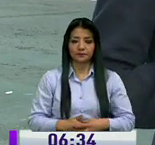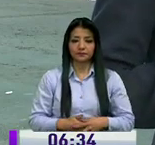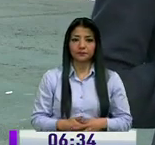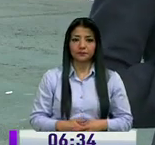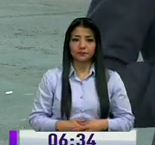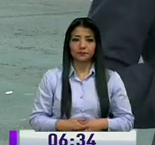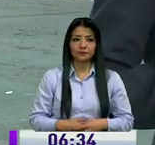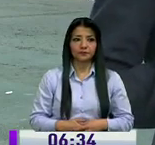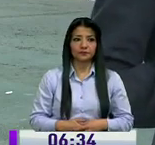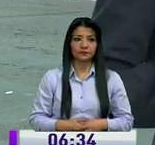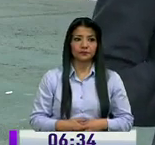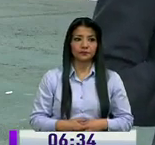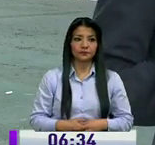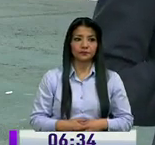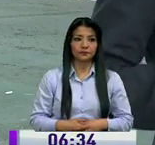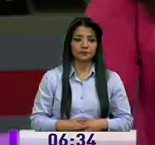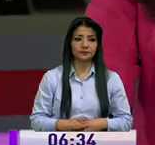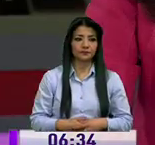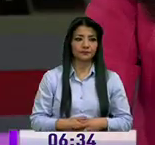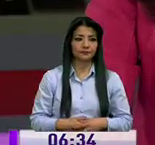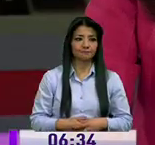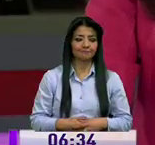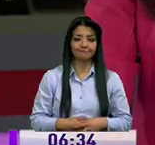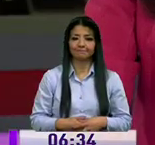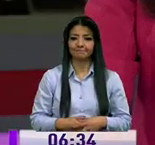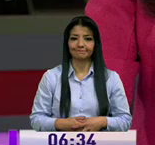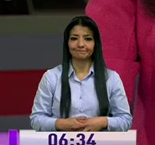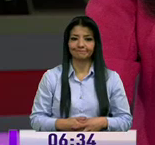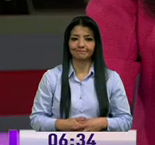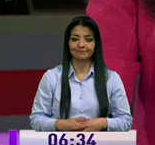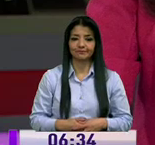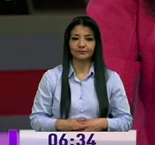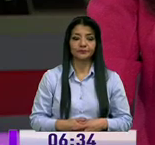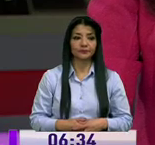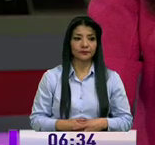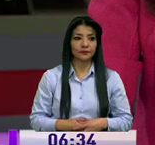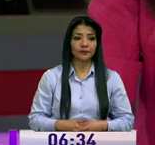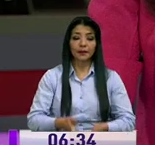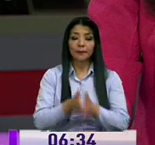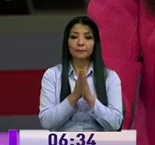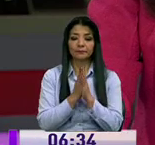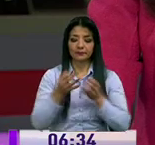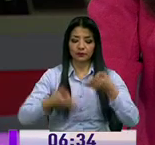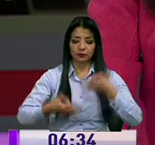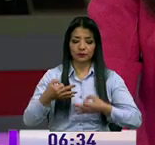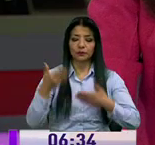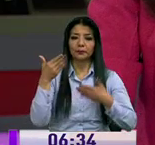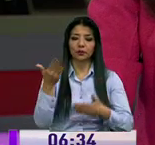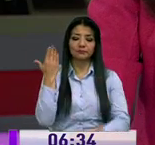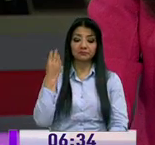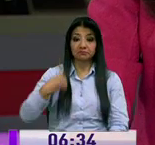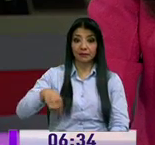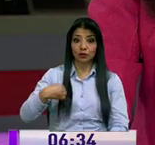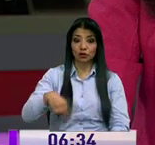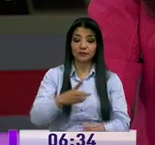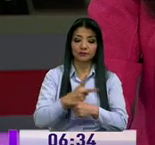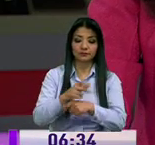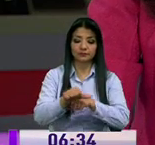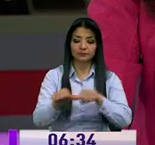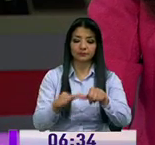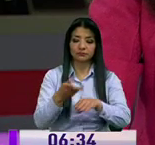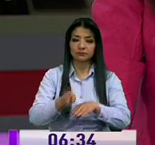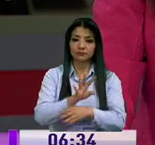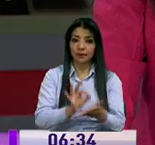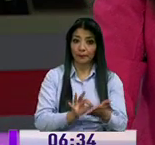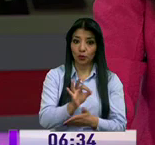informó Carolina Basante. Y las solicitudes de juicio político aprobados este miércoles por el CAL llegaron a la